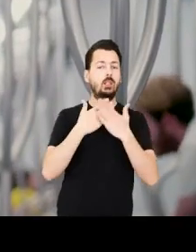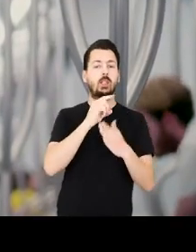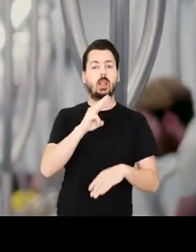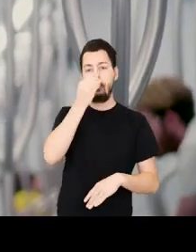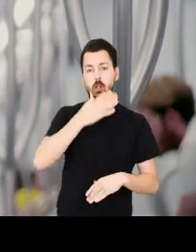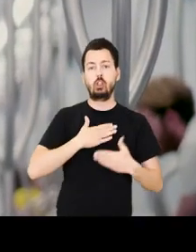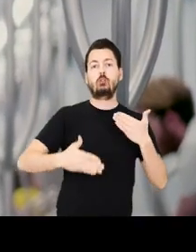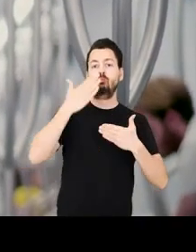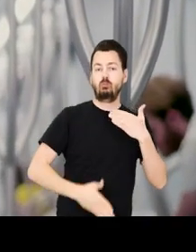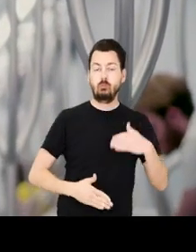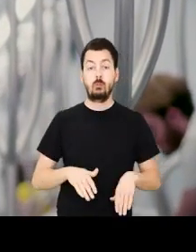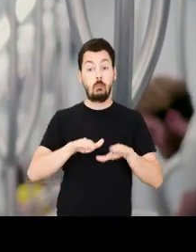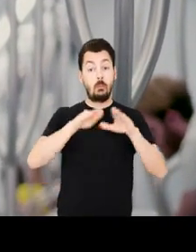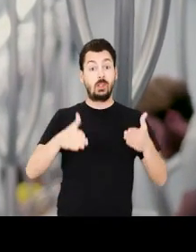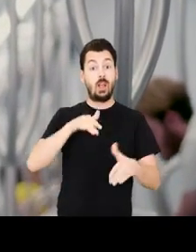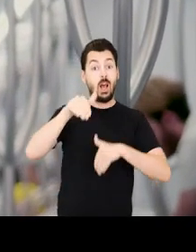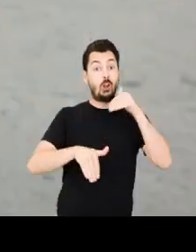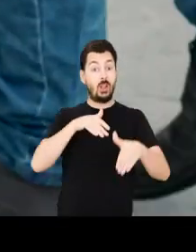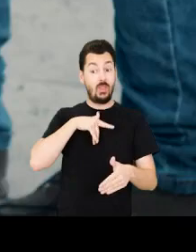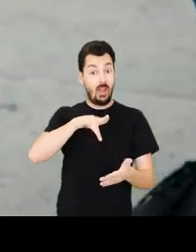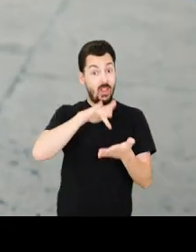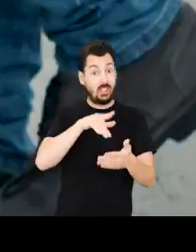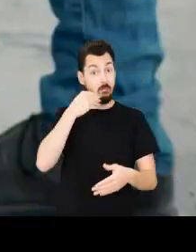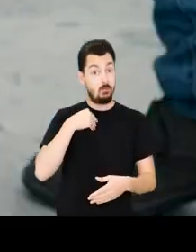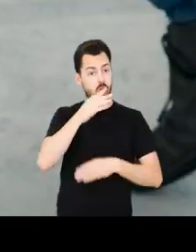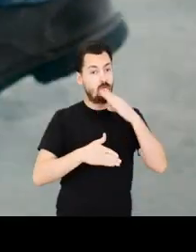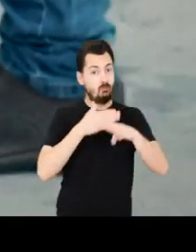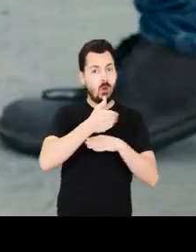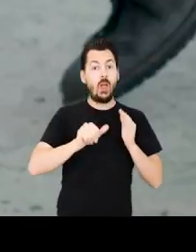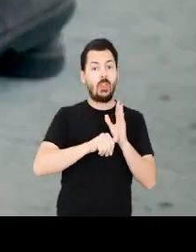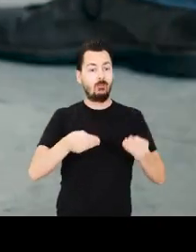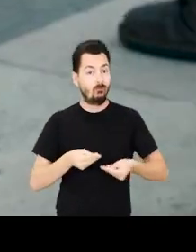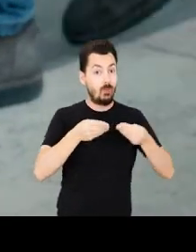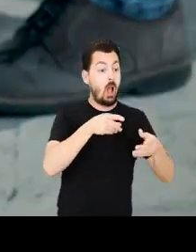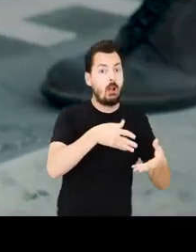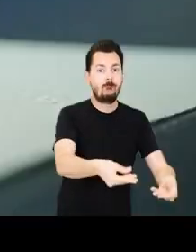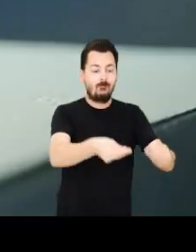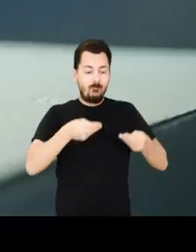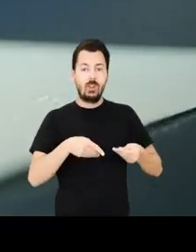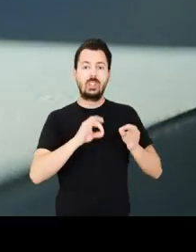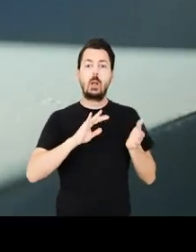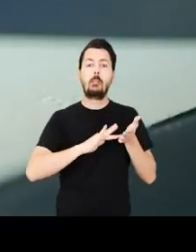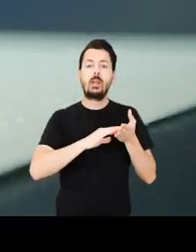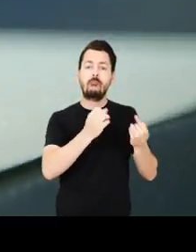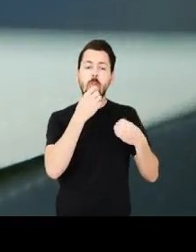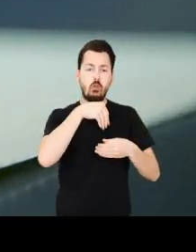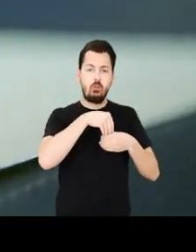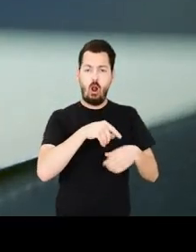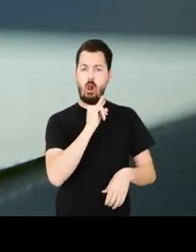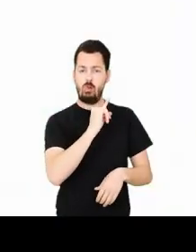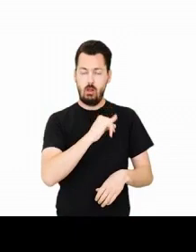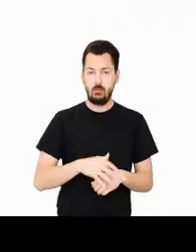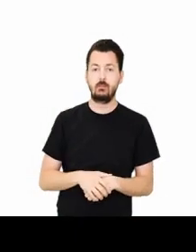abril y el 13 de mayo el día de la deberás recoger la documentación en tu mesa electoral con tu dni incluida la información necesaria en